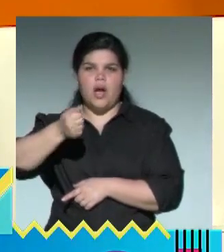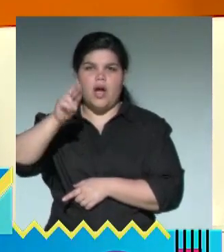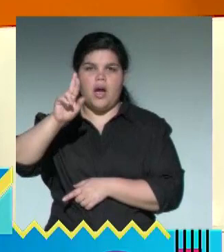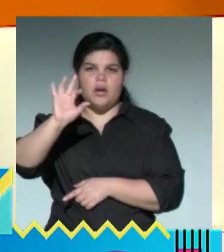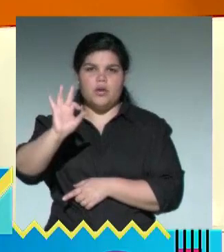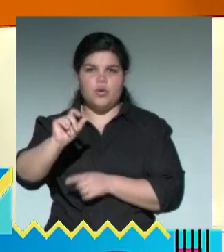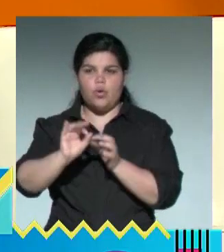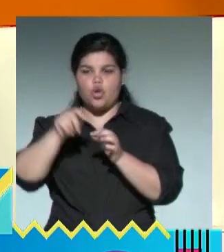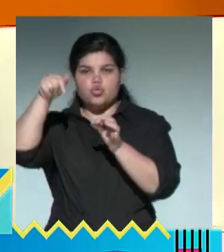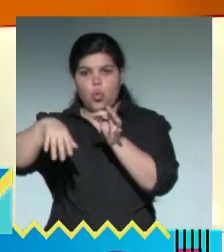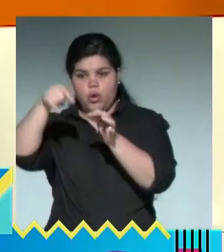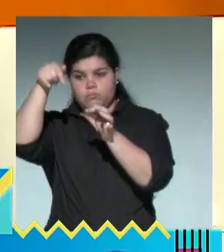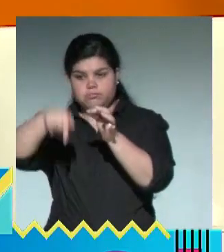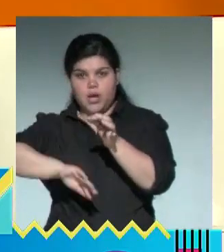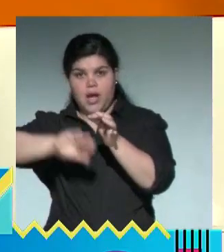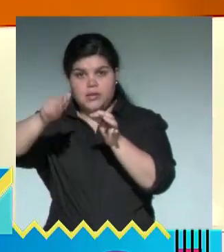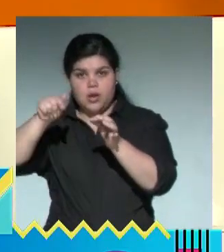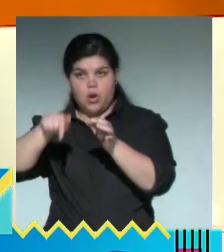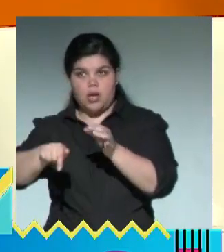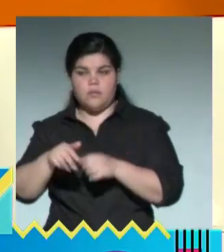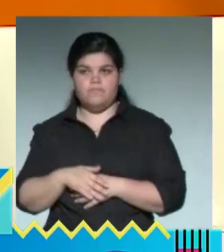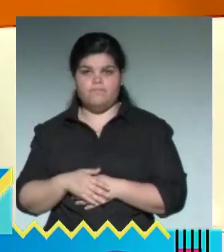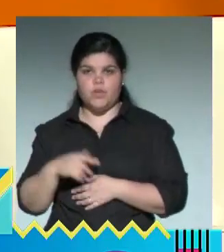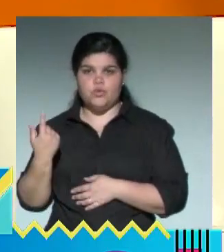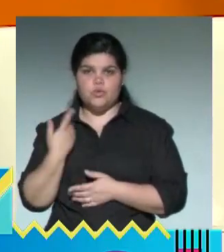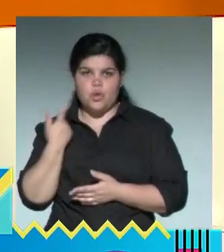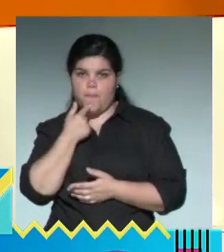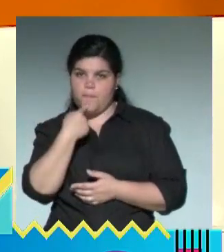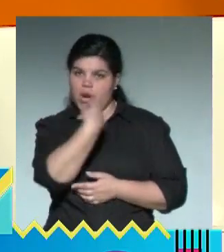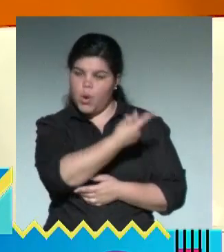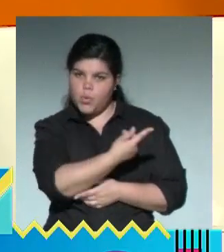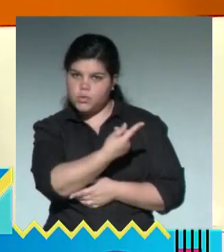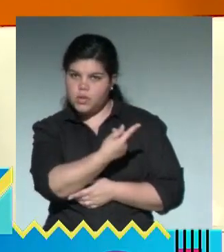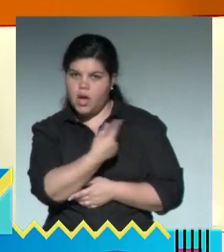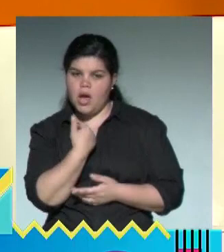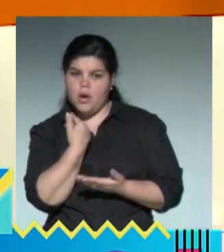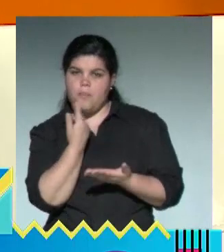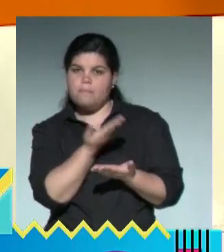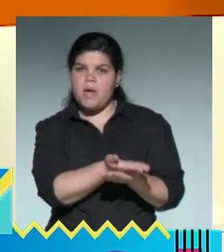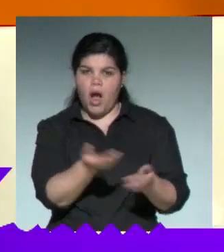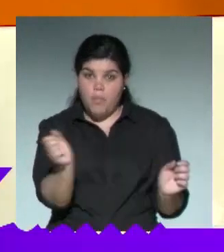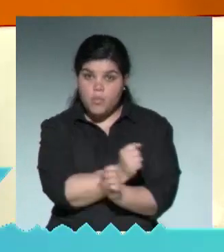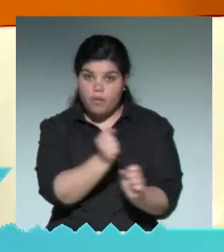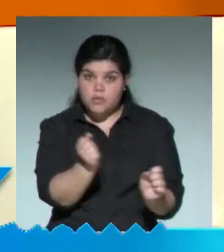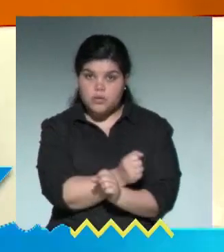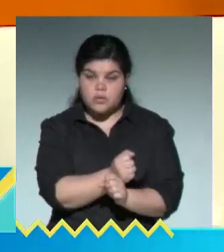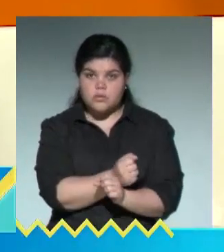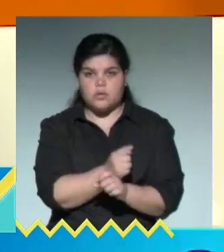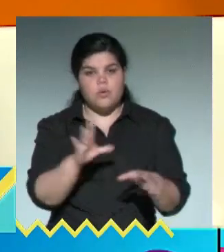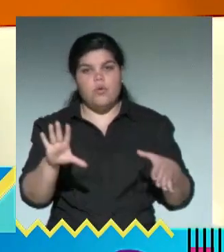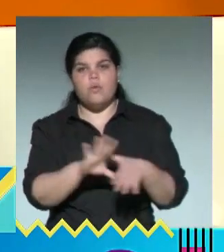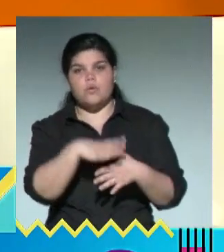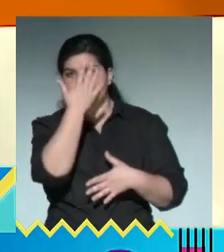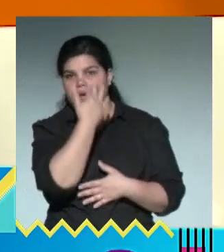más hacia el sur. Pedimos autorización, consultamos, nos volvemos a la base y ahí nos convocan,